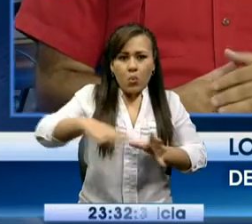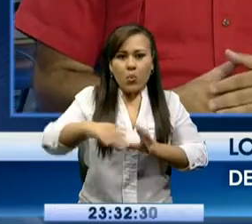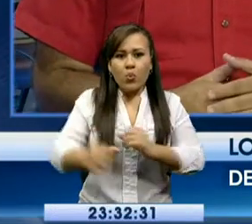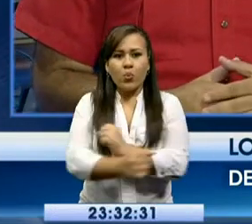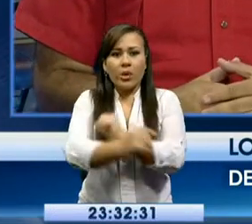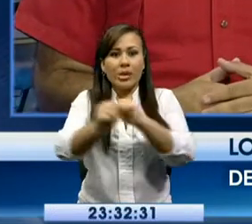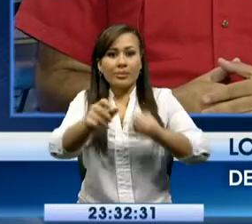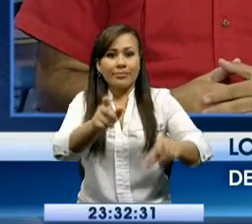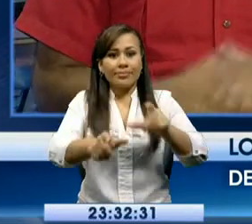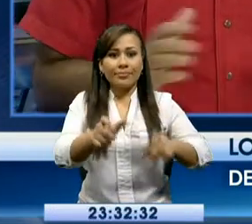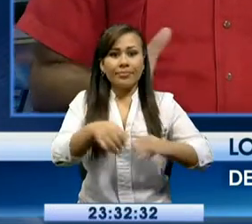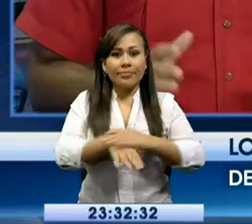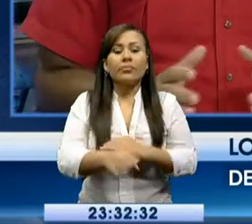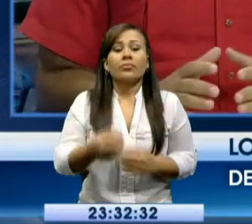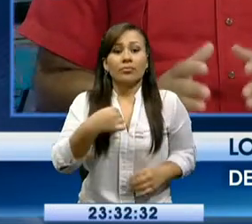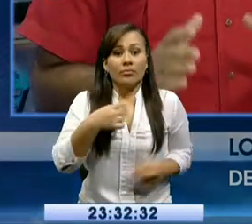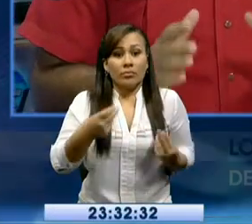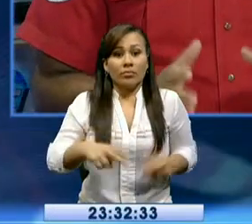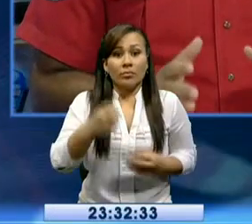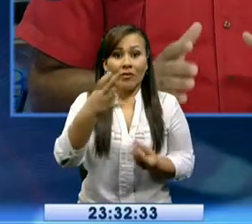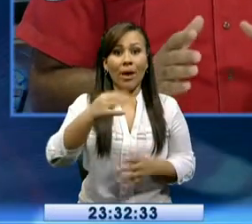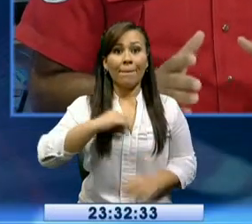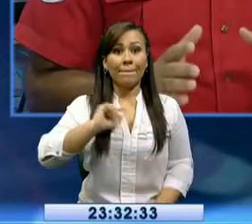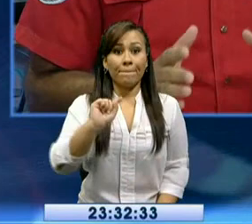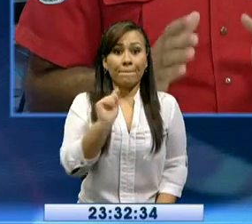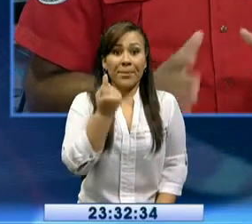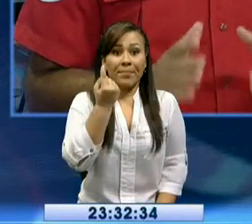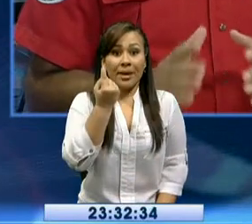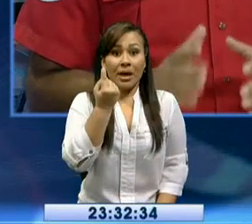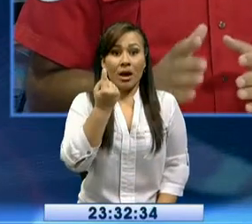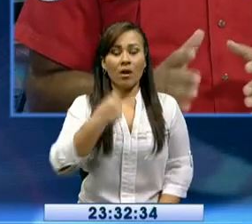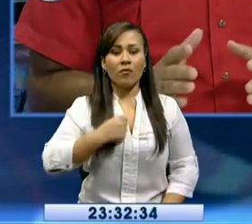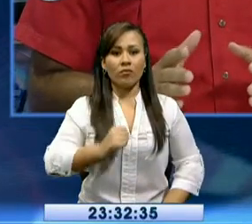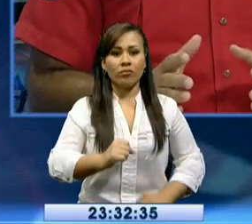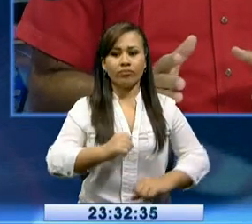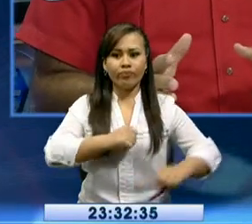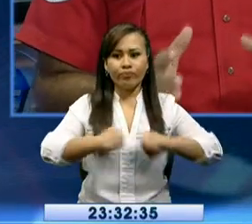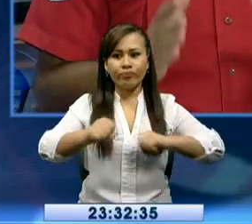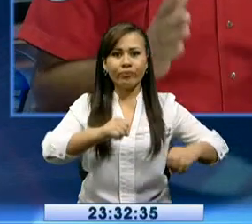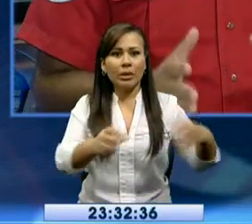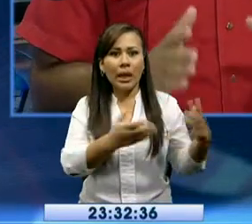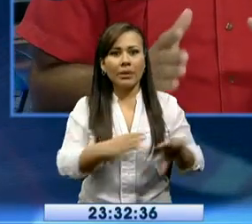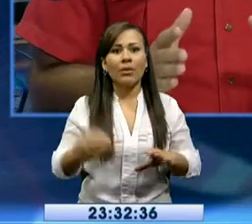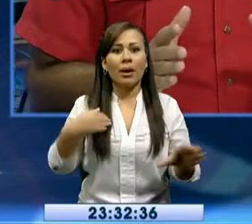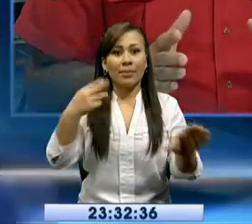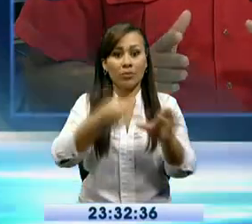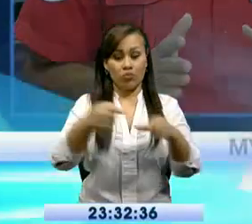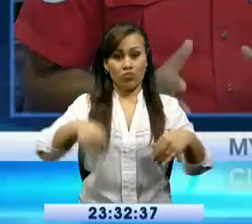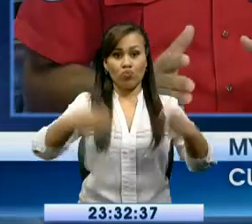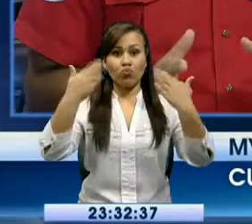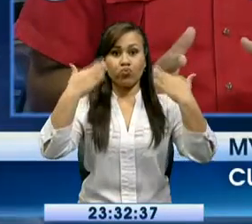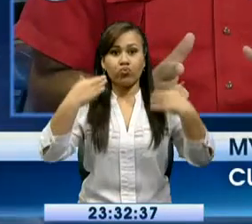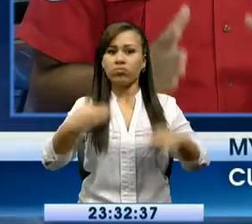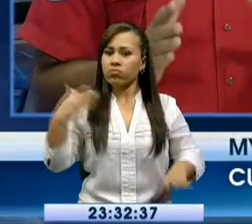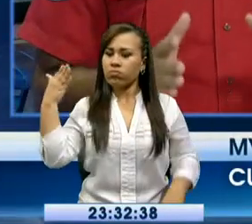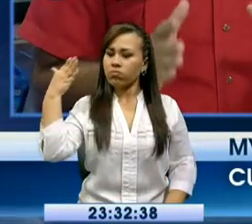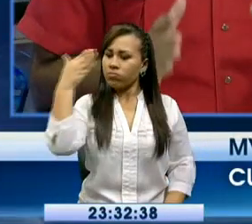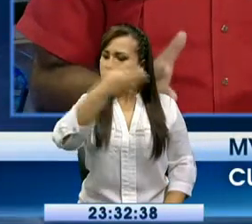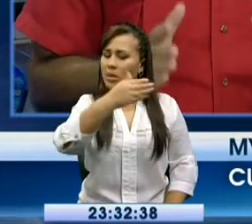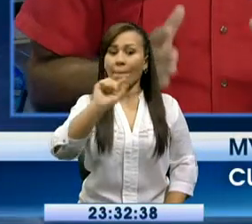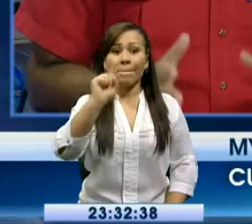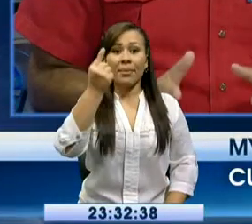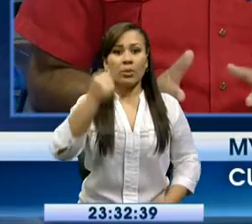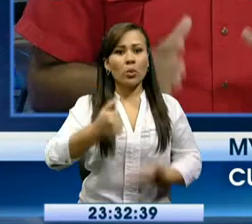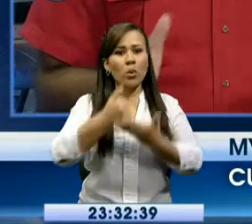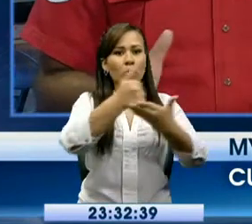¿no? Cabe indicar que fuimos la primera fuerza de tarea que asistió a Manta, que los primeros